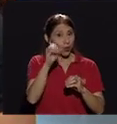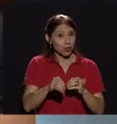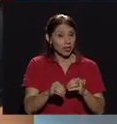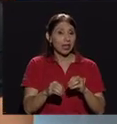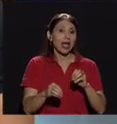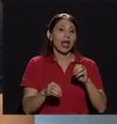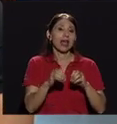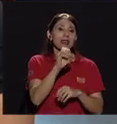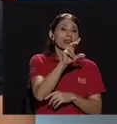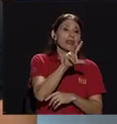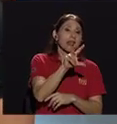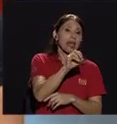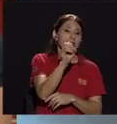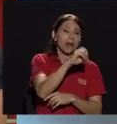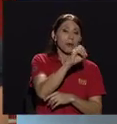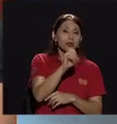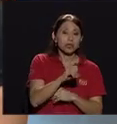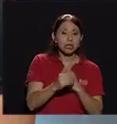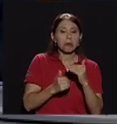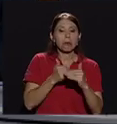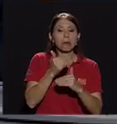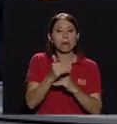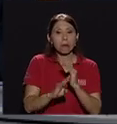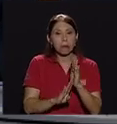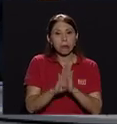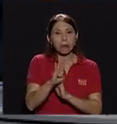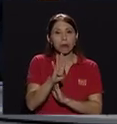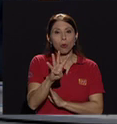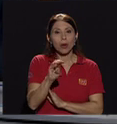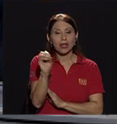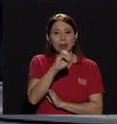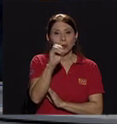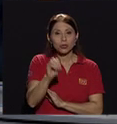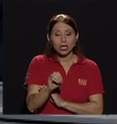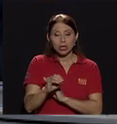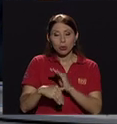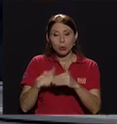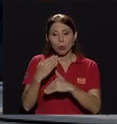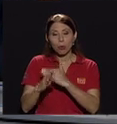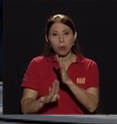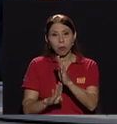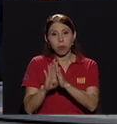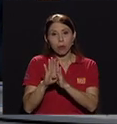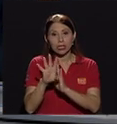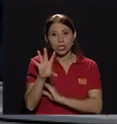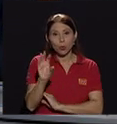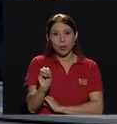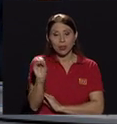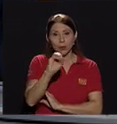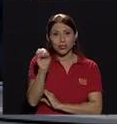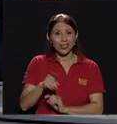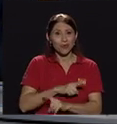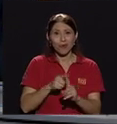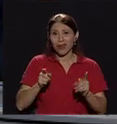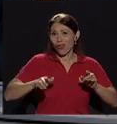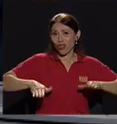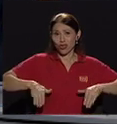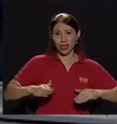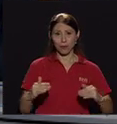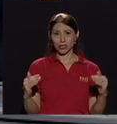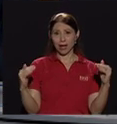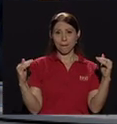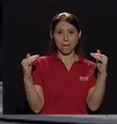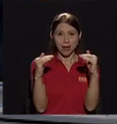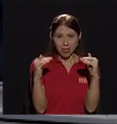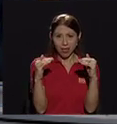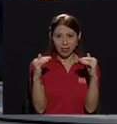30%, 40%, 50%, y aún así no llegamos a esa paridad, ¿verdad? Yo creo